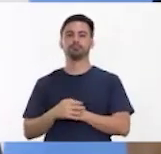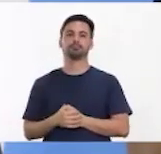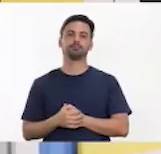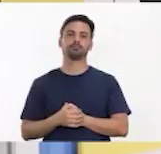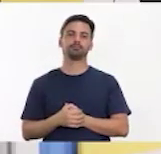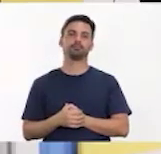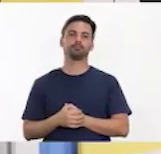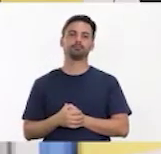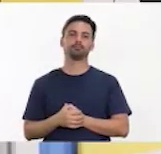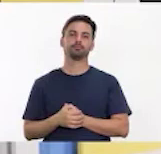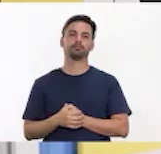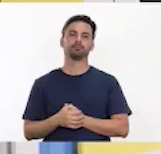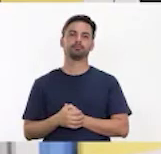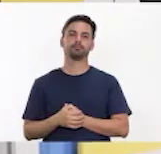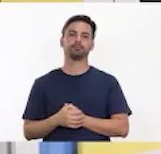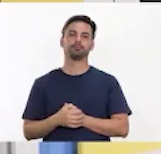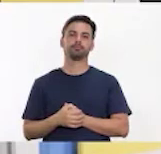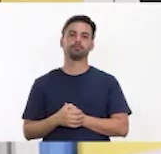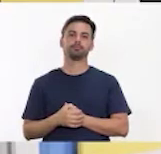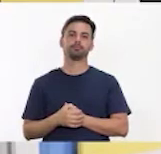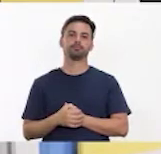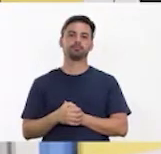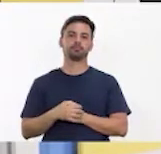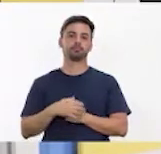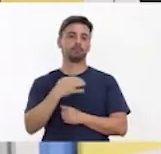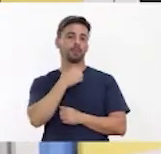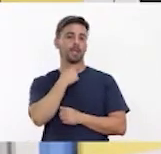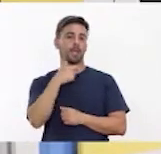pensamientos. En el caso de Cuba,